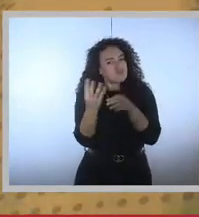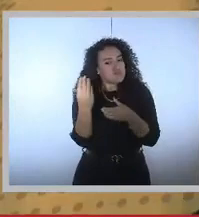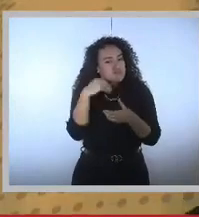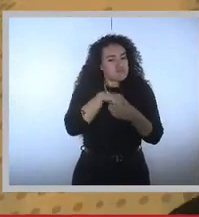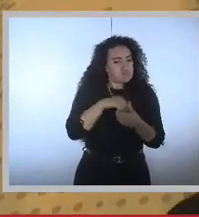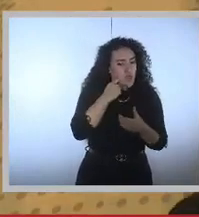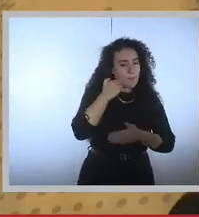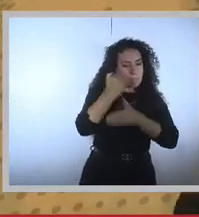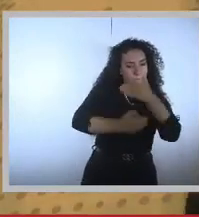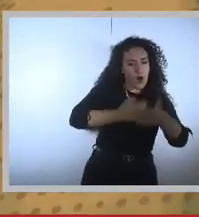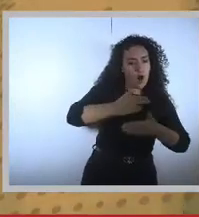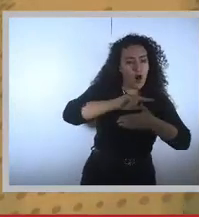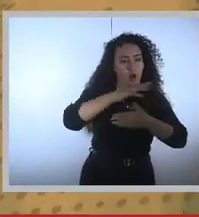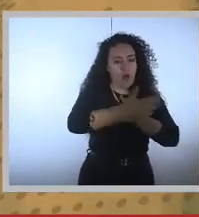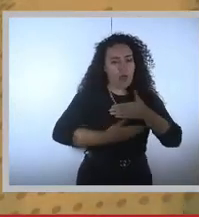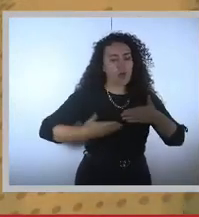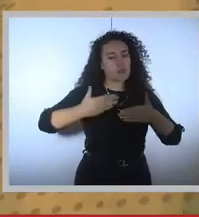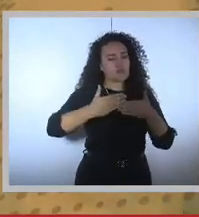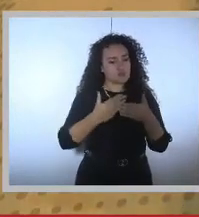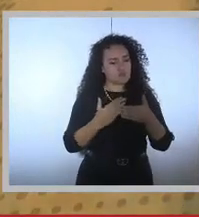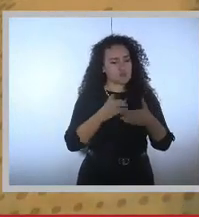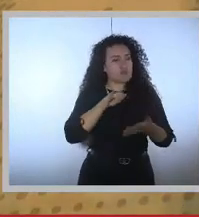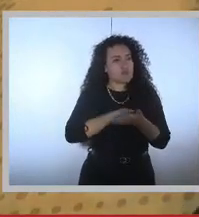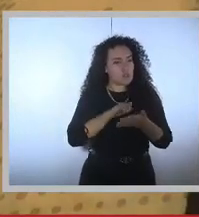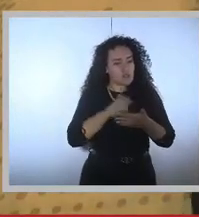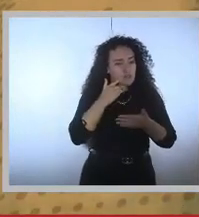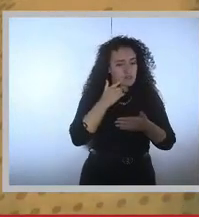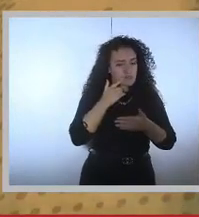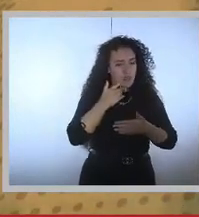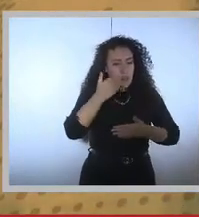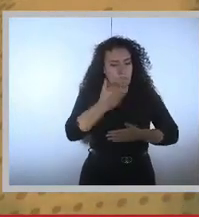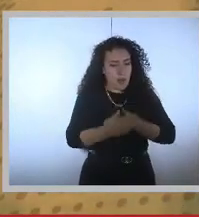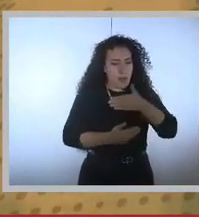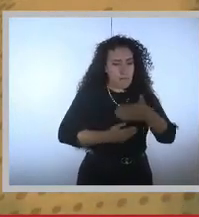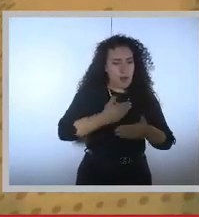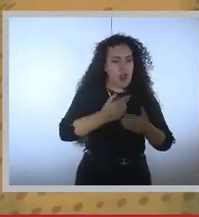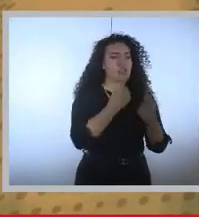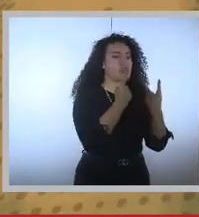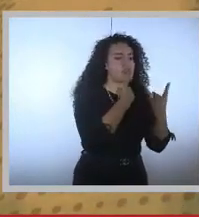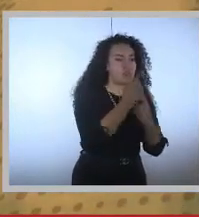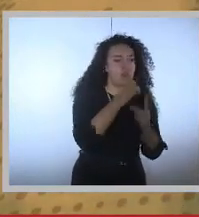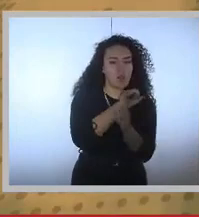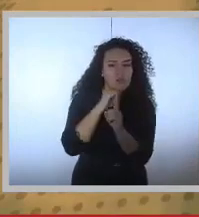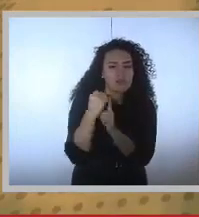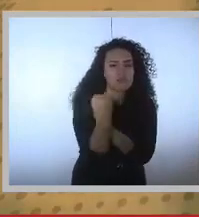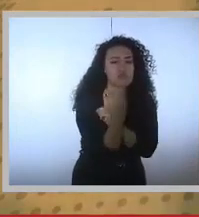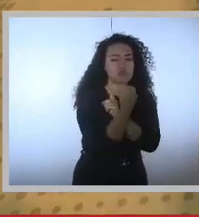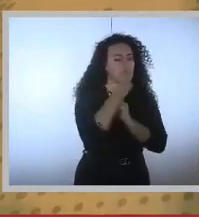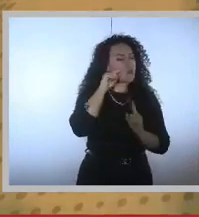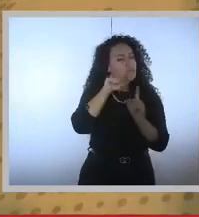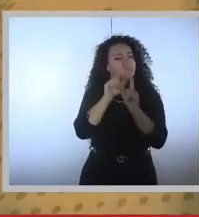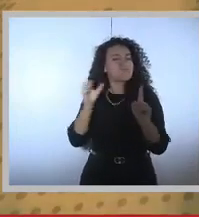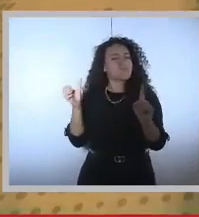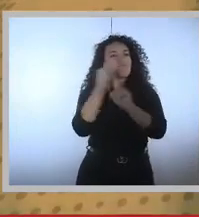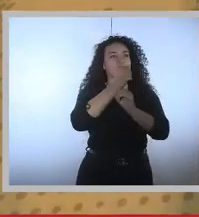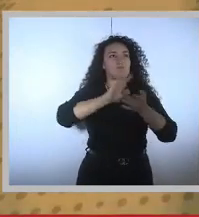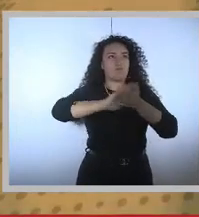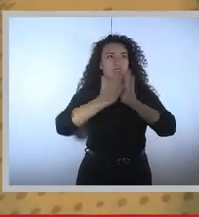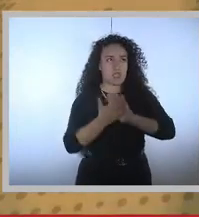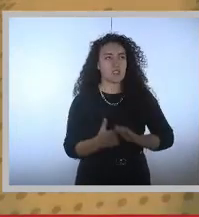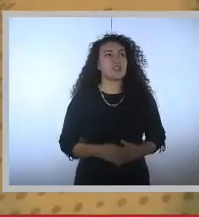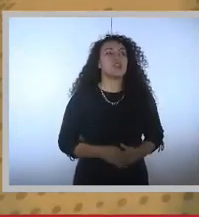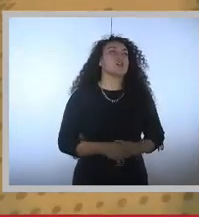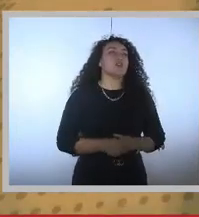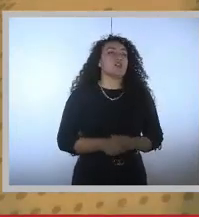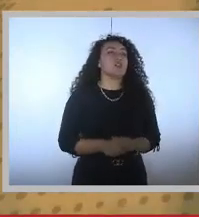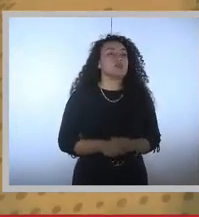ese proceso latinoamericano de construcción, de diálogo social para la paz.